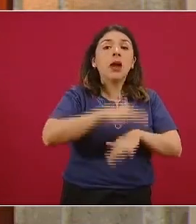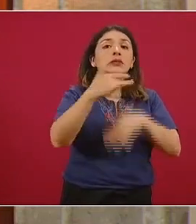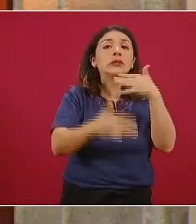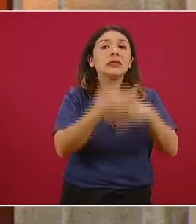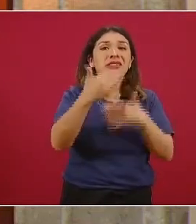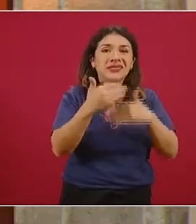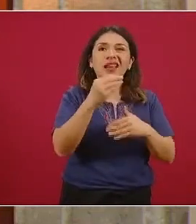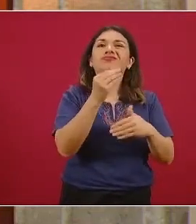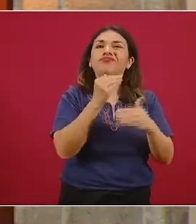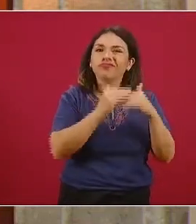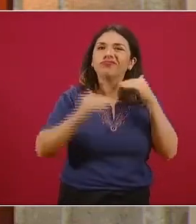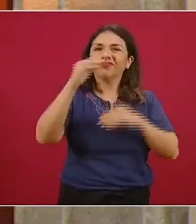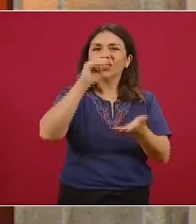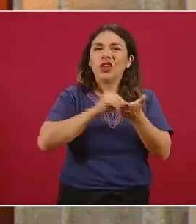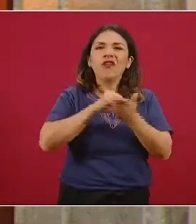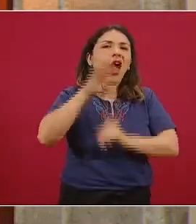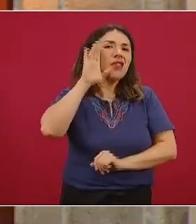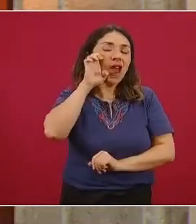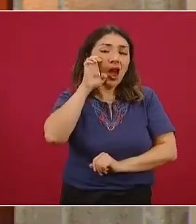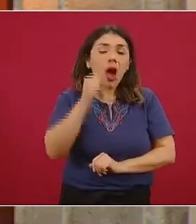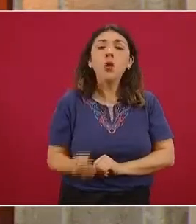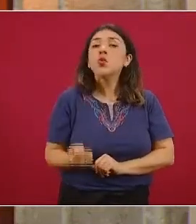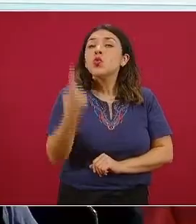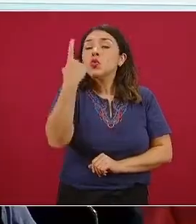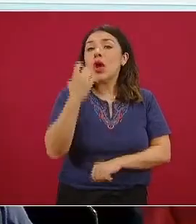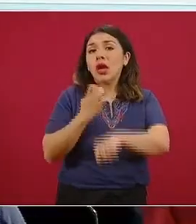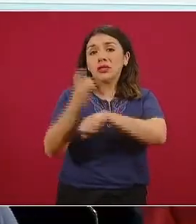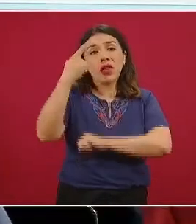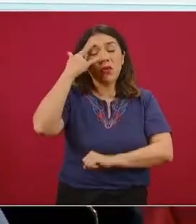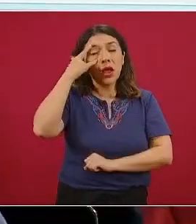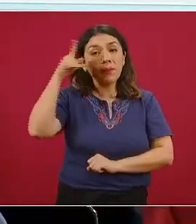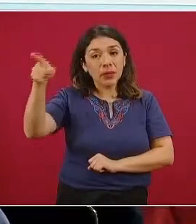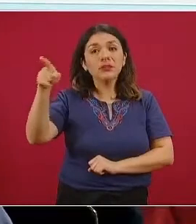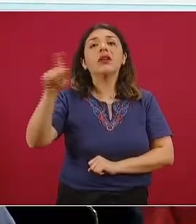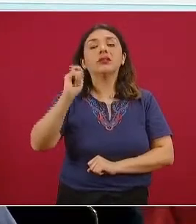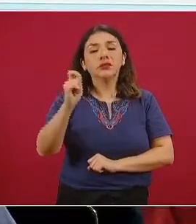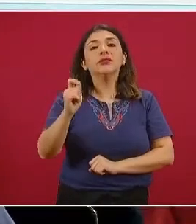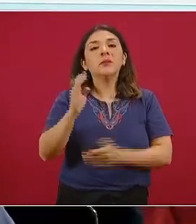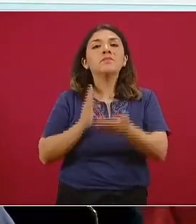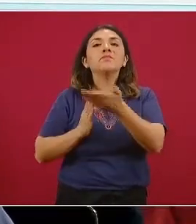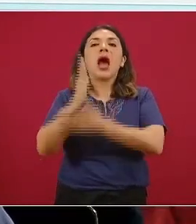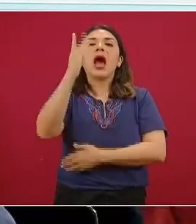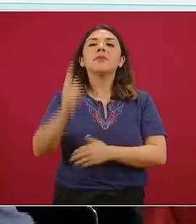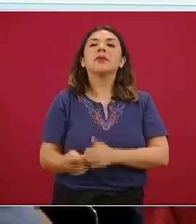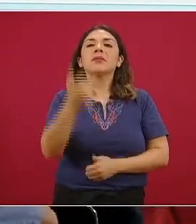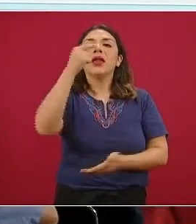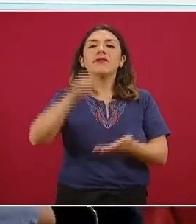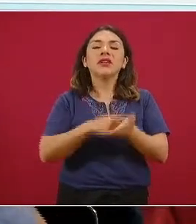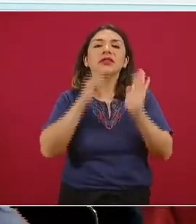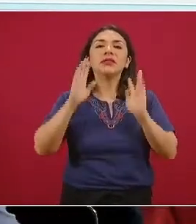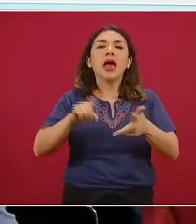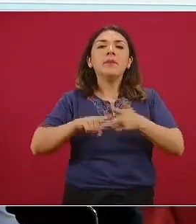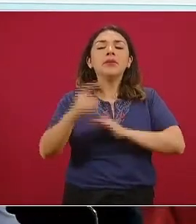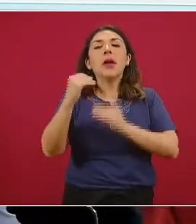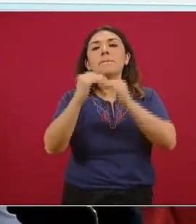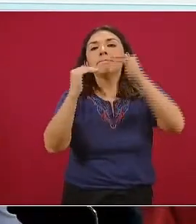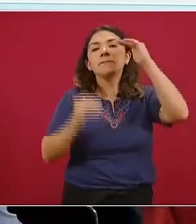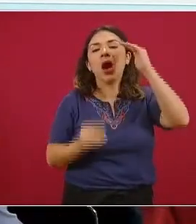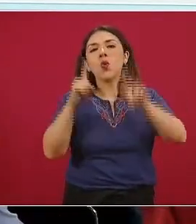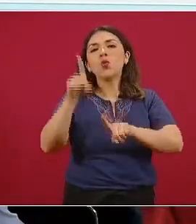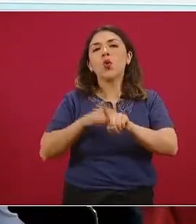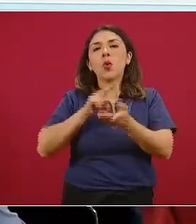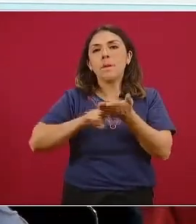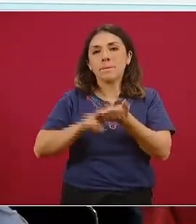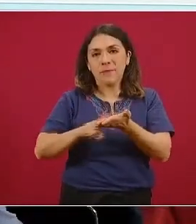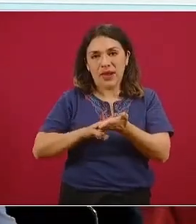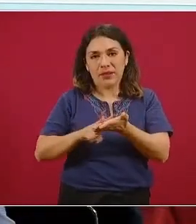en riesgo alto, que es el naranja, y una de ellas, que es el estado de Campeche, logra por primera vez, inicia un riesgo bajo, que es en color